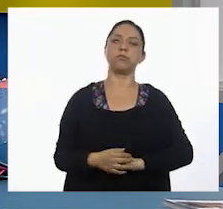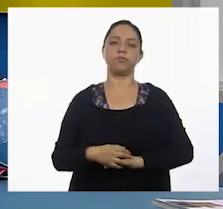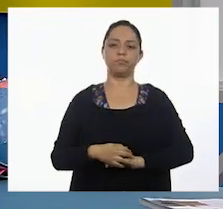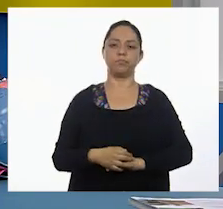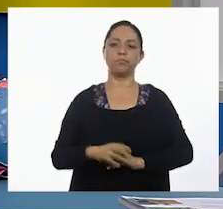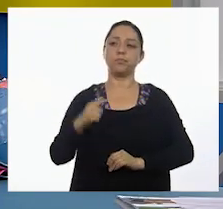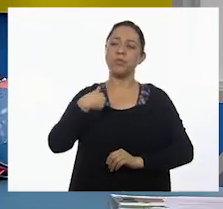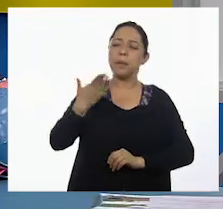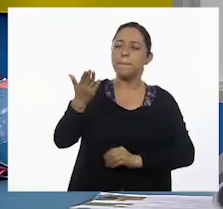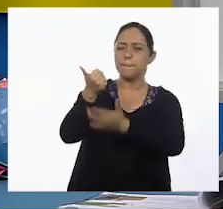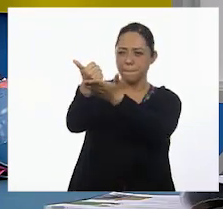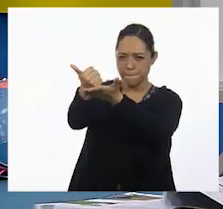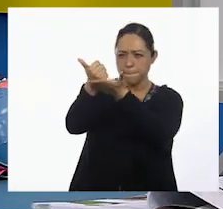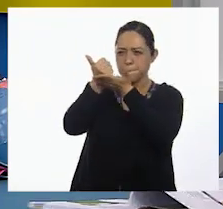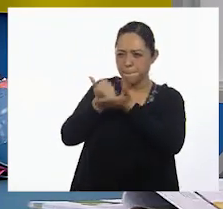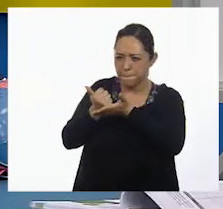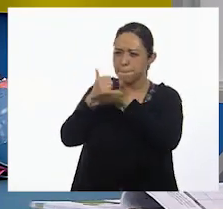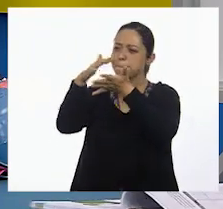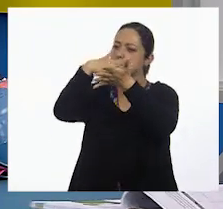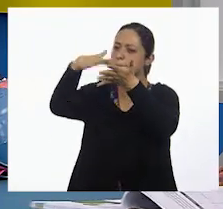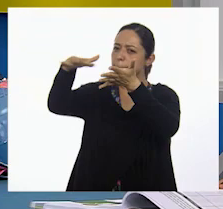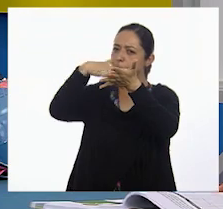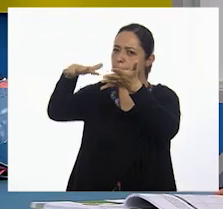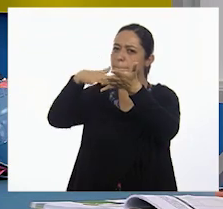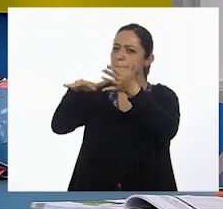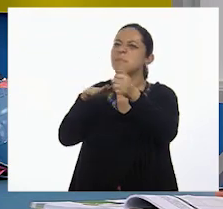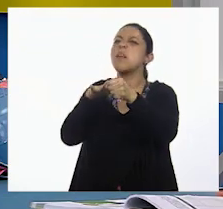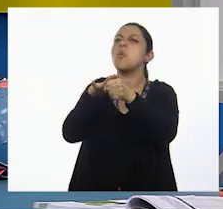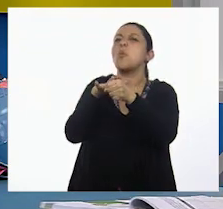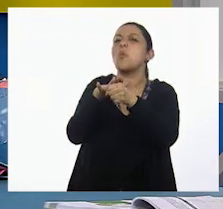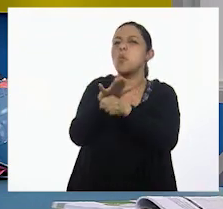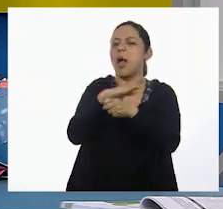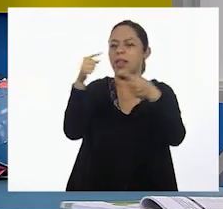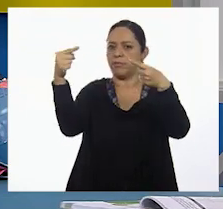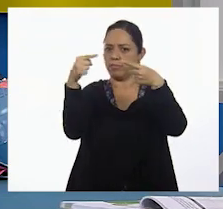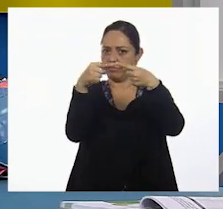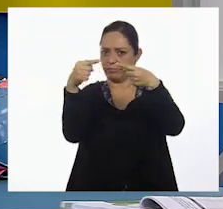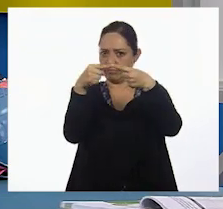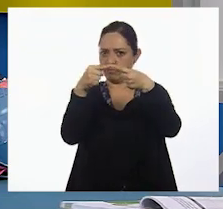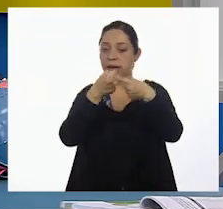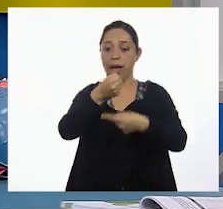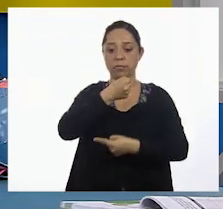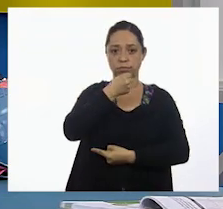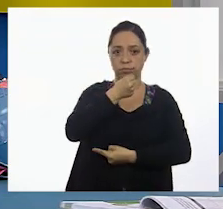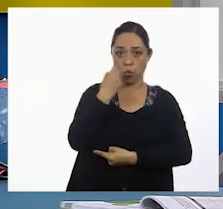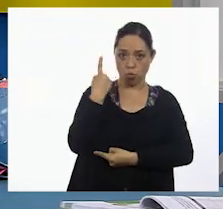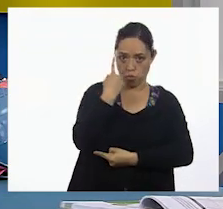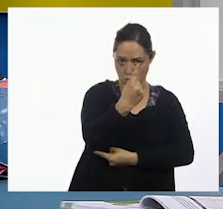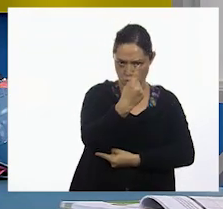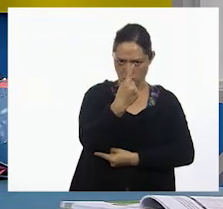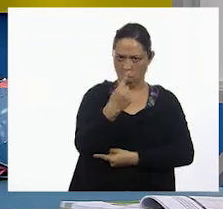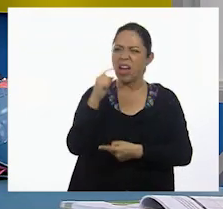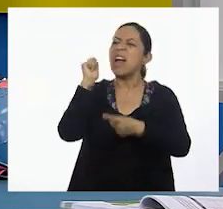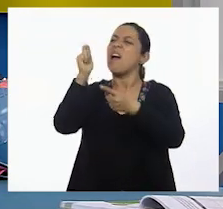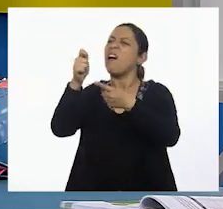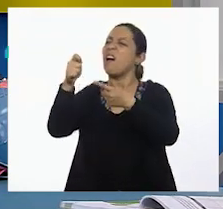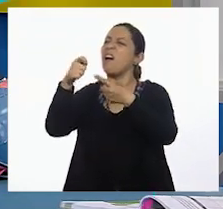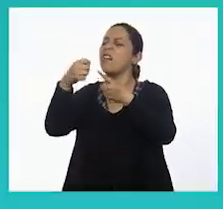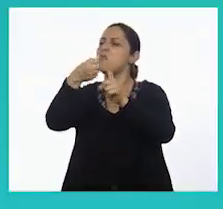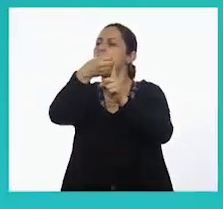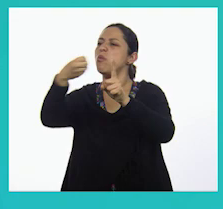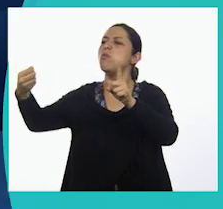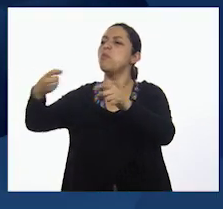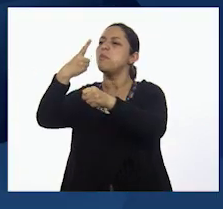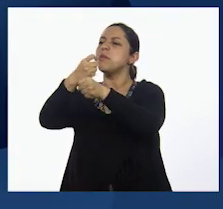María que me ayude leyendo el primer aspecto, ese sería nuestro reportaje número 1. ¿Y qué nos dice en la primer